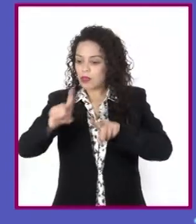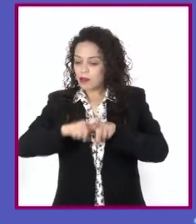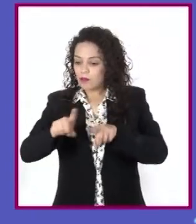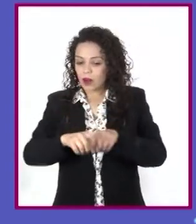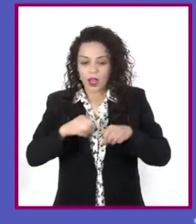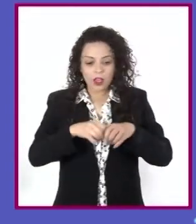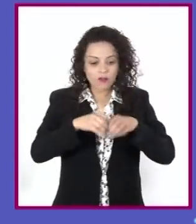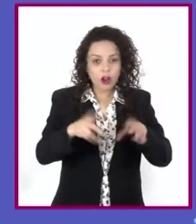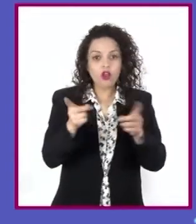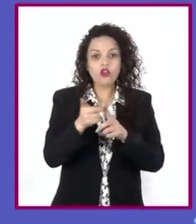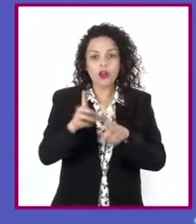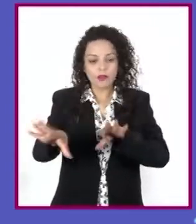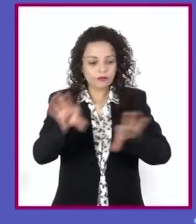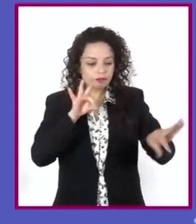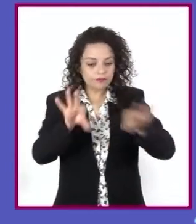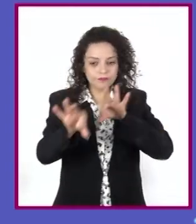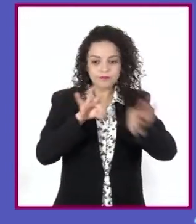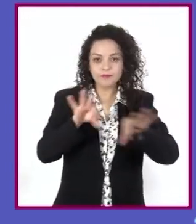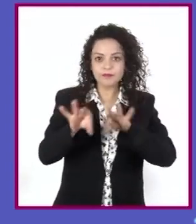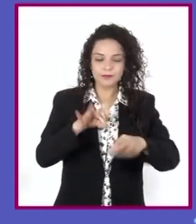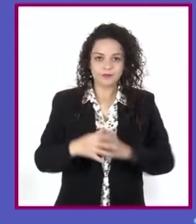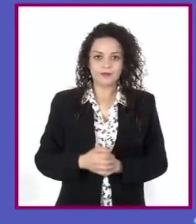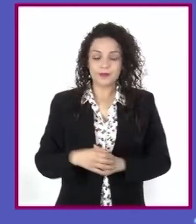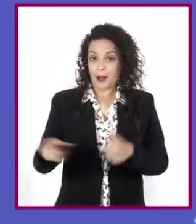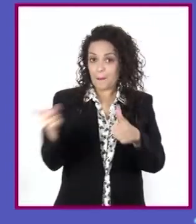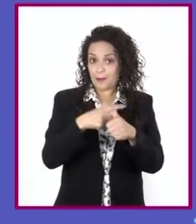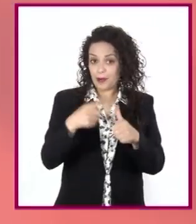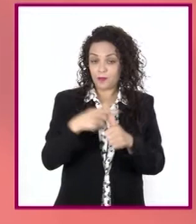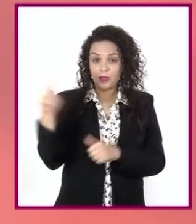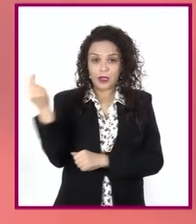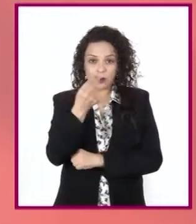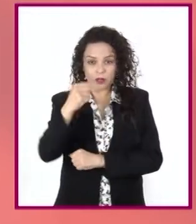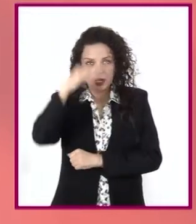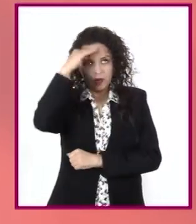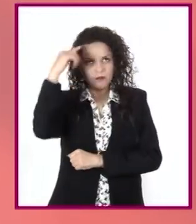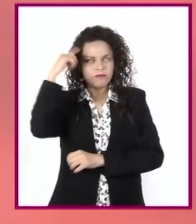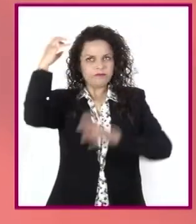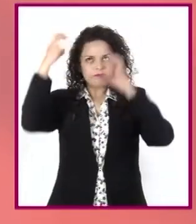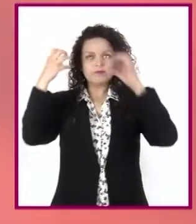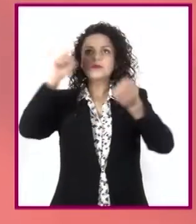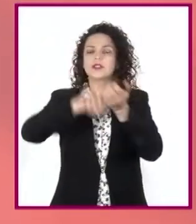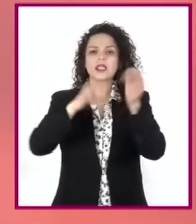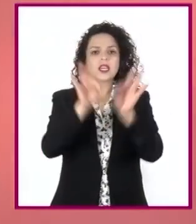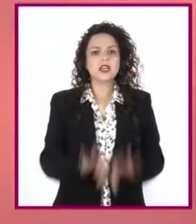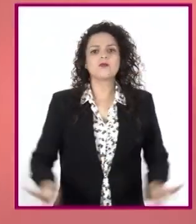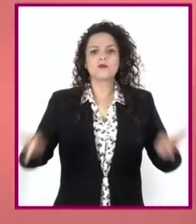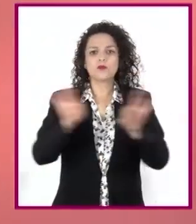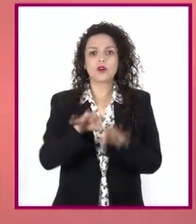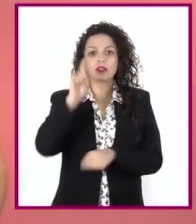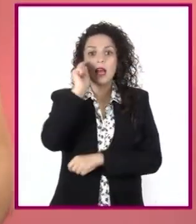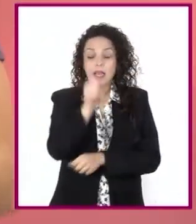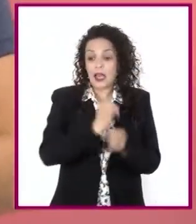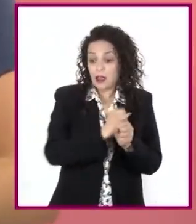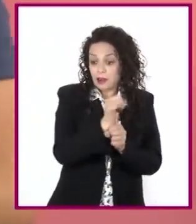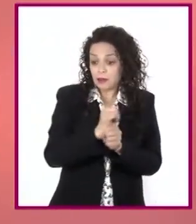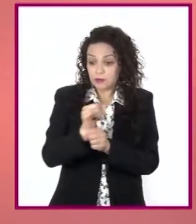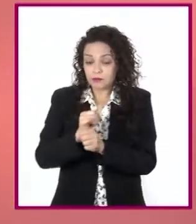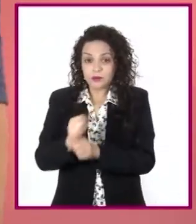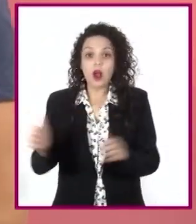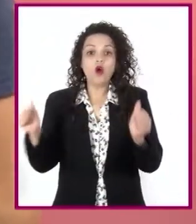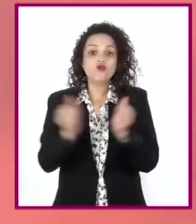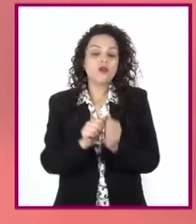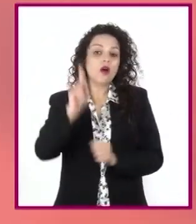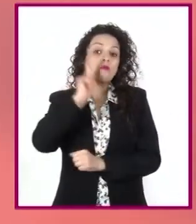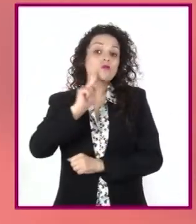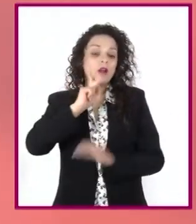fuentes para obtener información. Primero, reflexionaremos sobre la importancia de sustentar una investigación con fuentes de